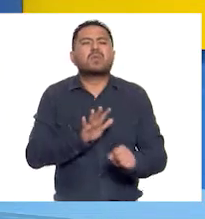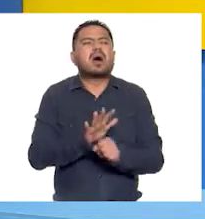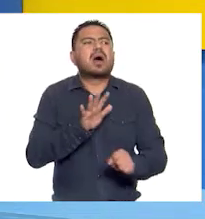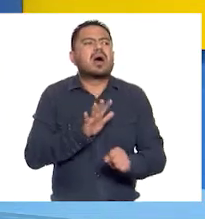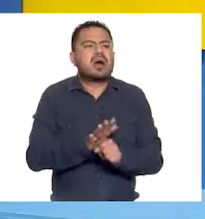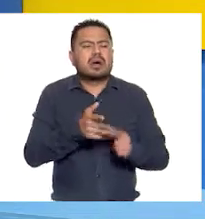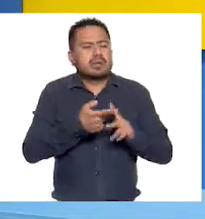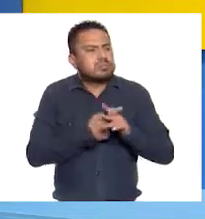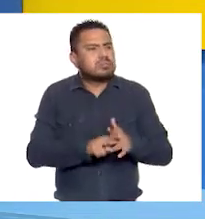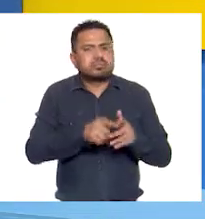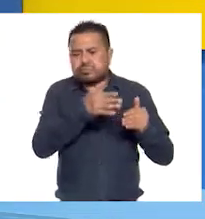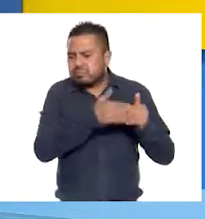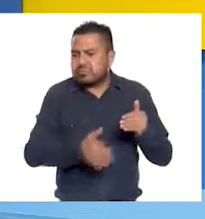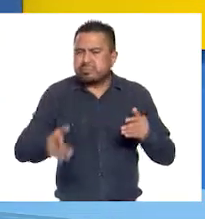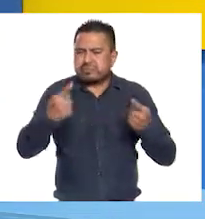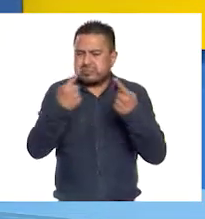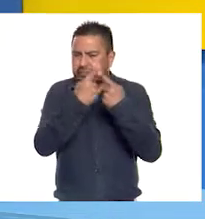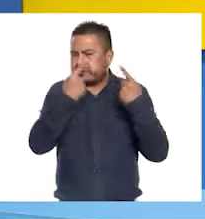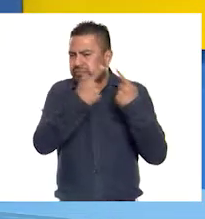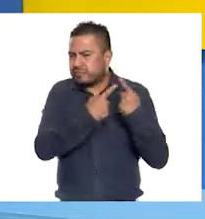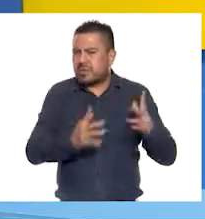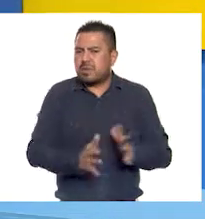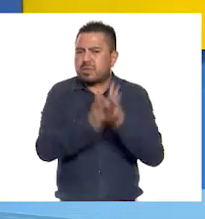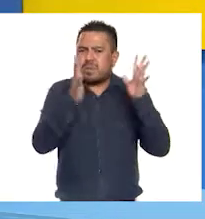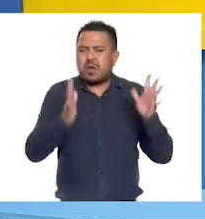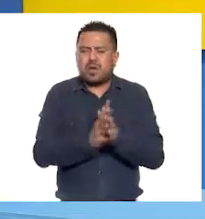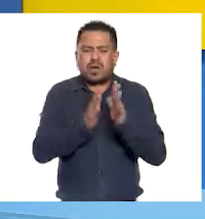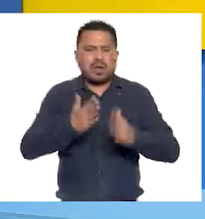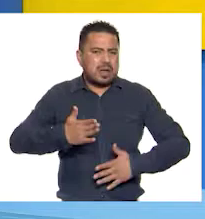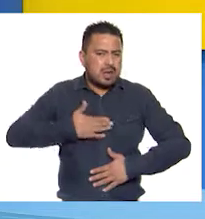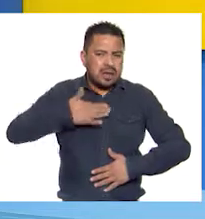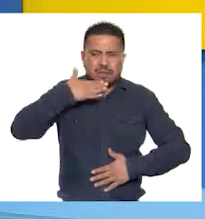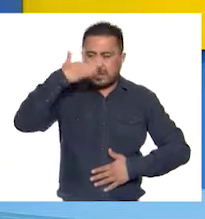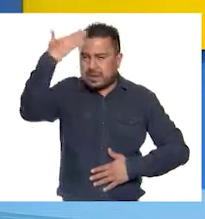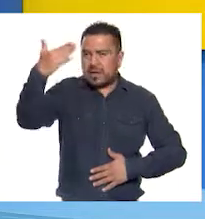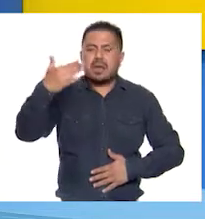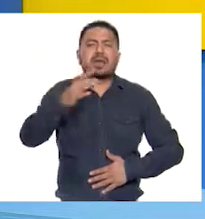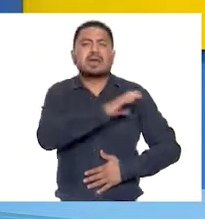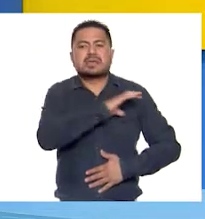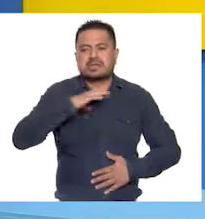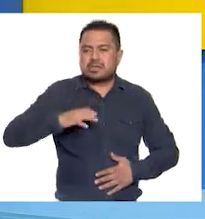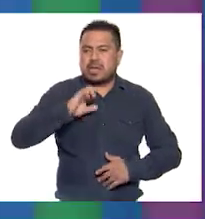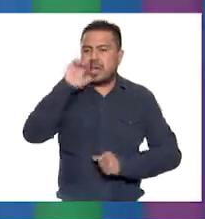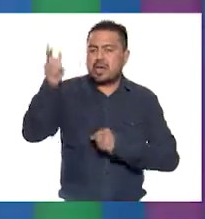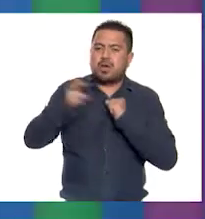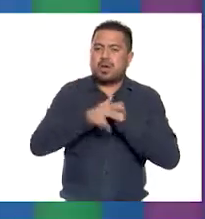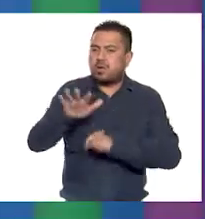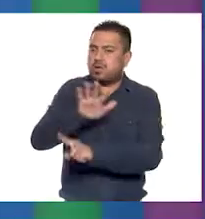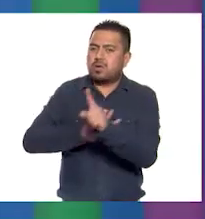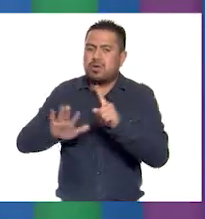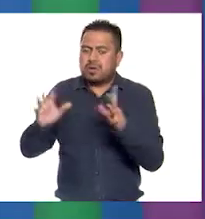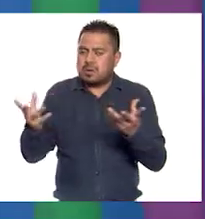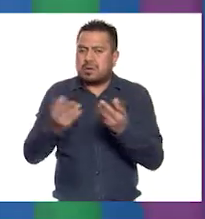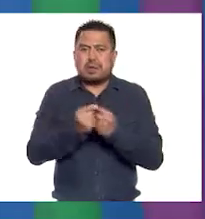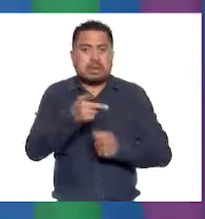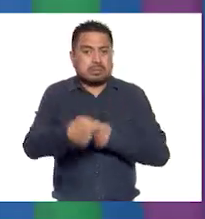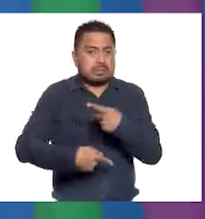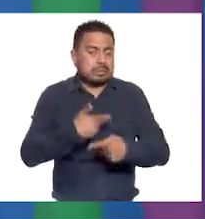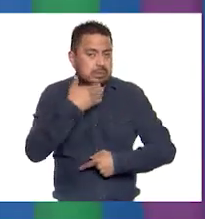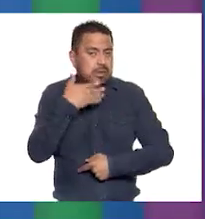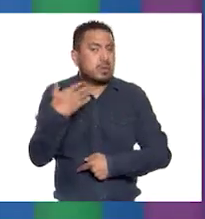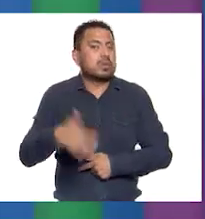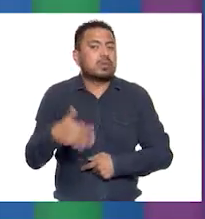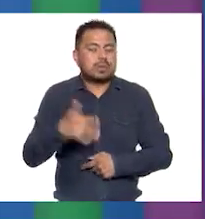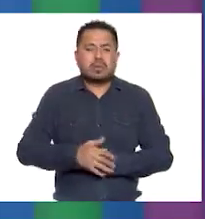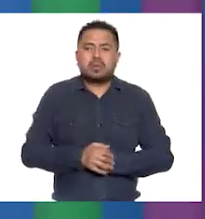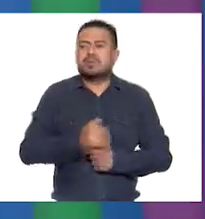momento comenzó el conflicto y la guerra entre el mundo islámico y el mundo cristiano europeo? Muy buena pregunta, Jenny.